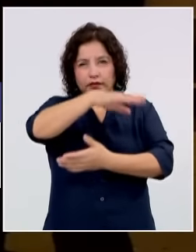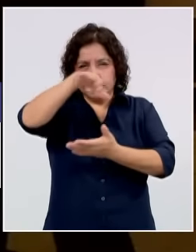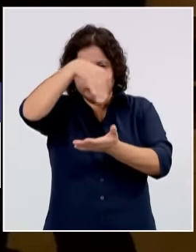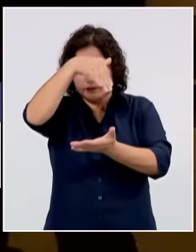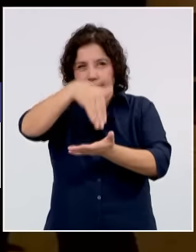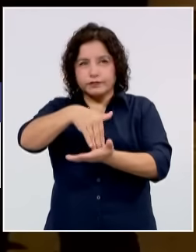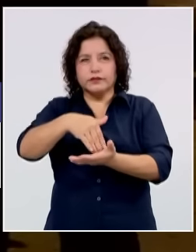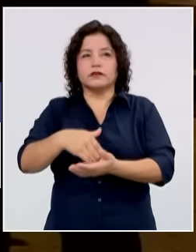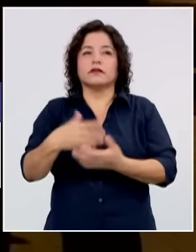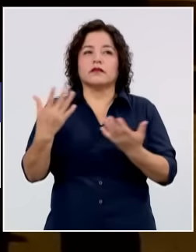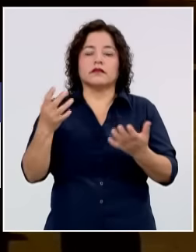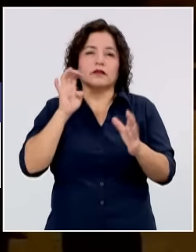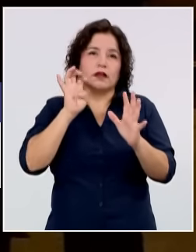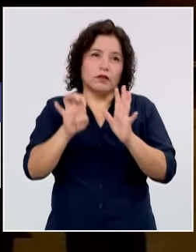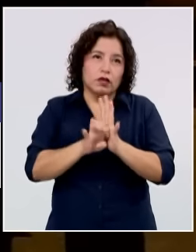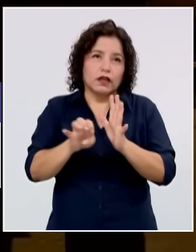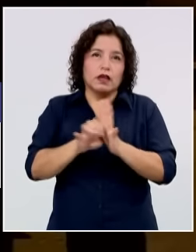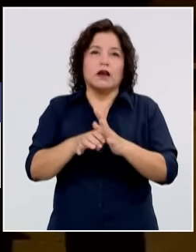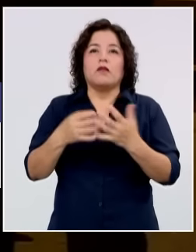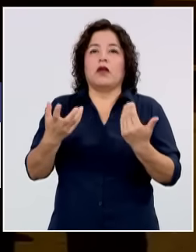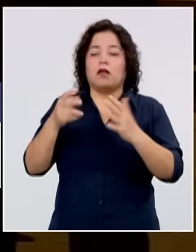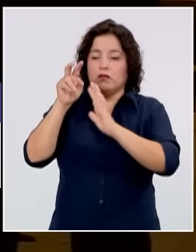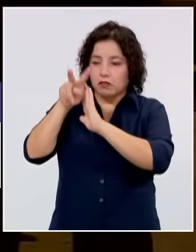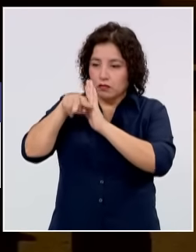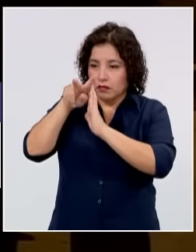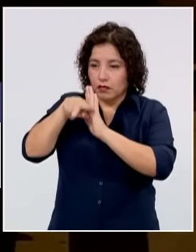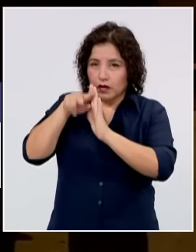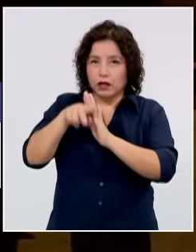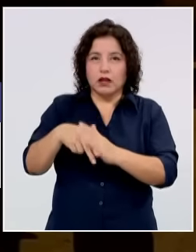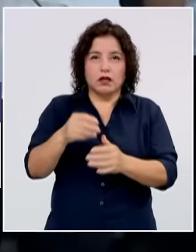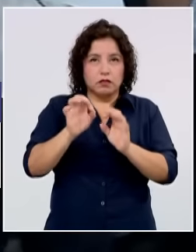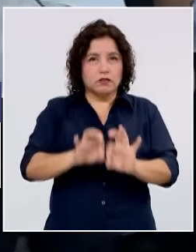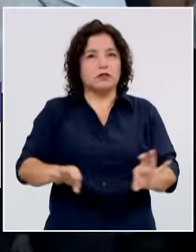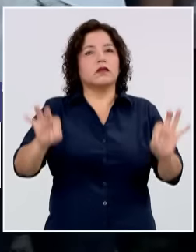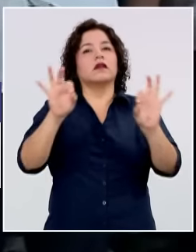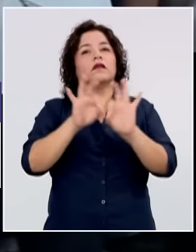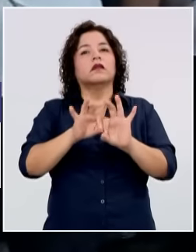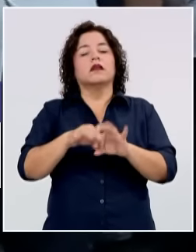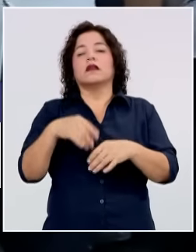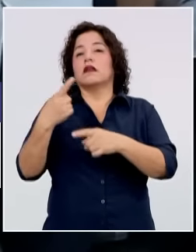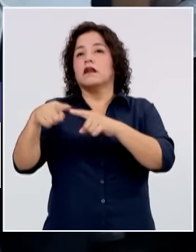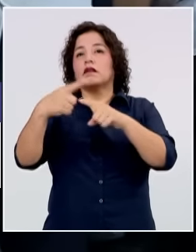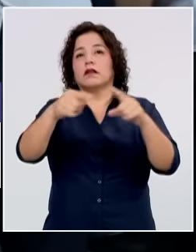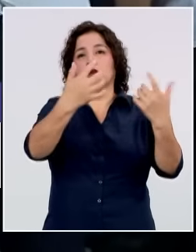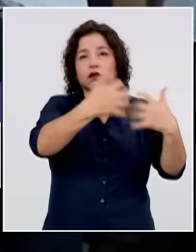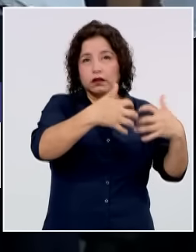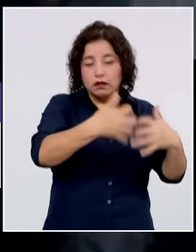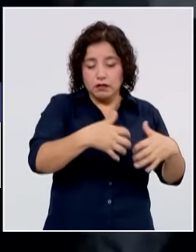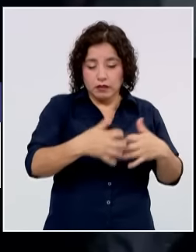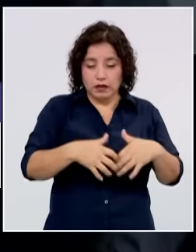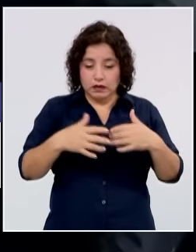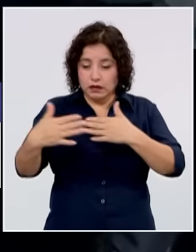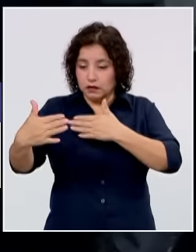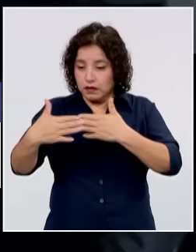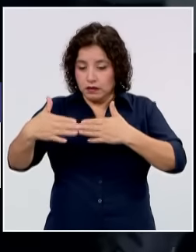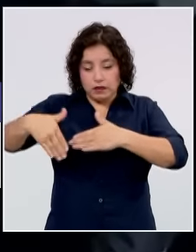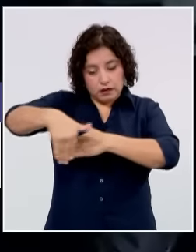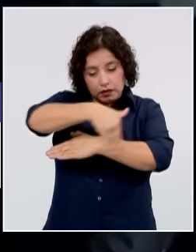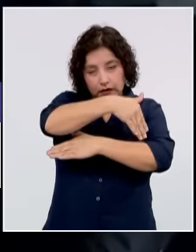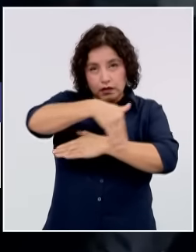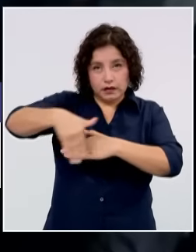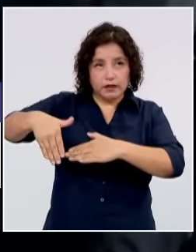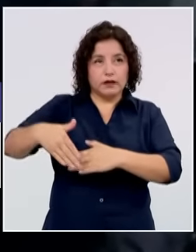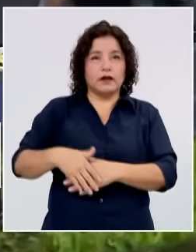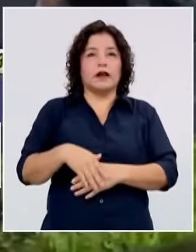determinante por ejemplo las cámaras de seguridad de los de las empresas que están muy cerca a esta Avenida próxima